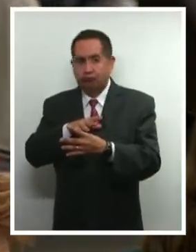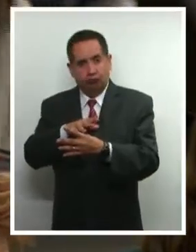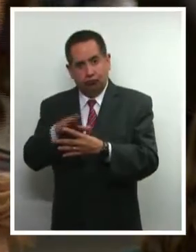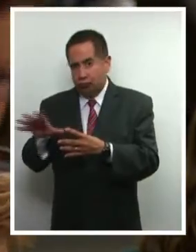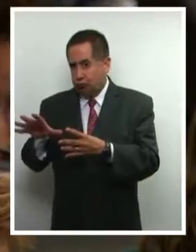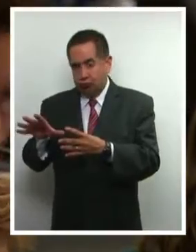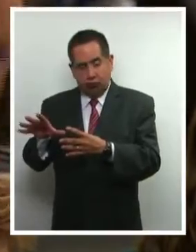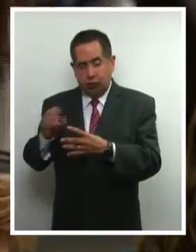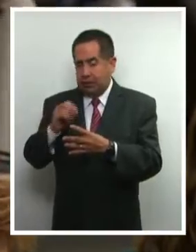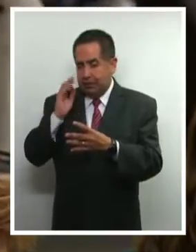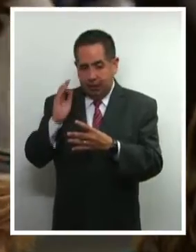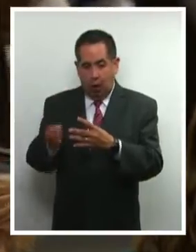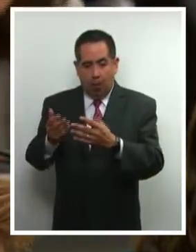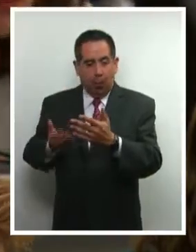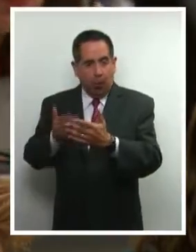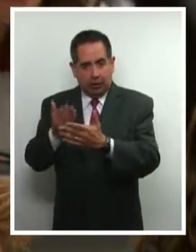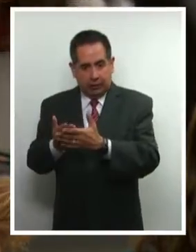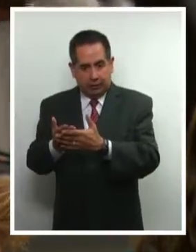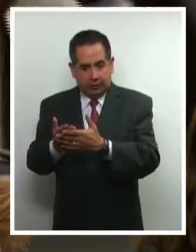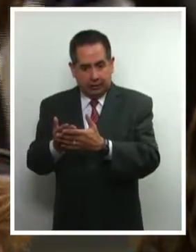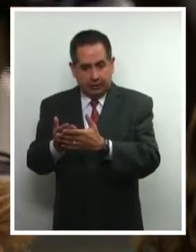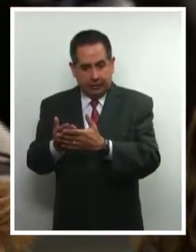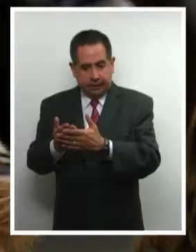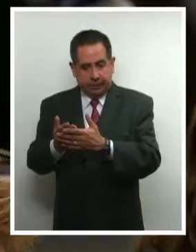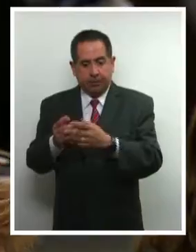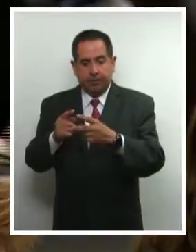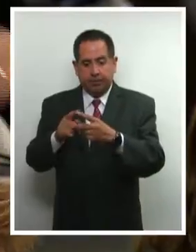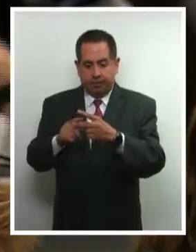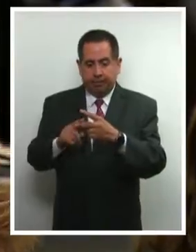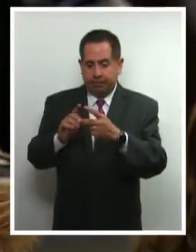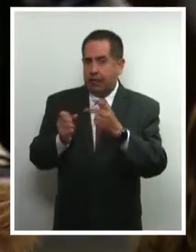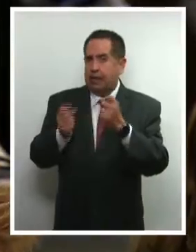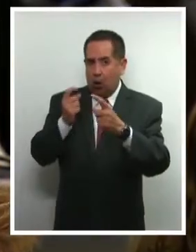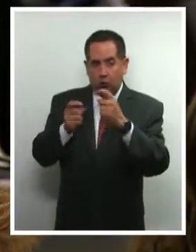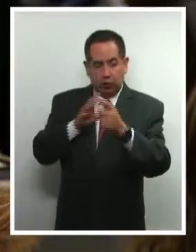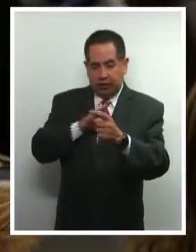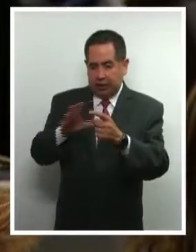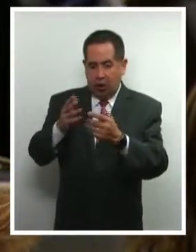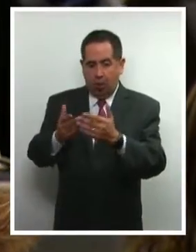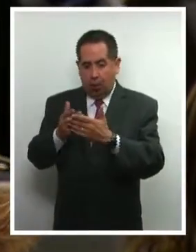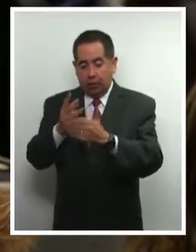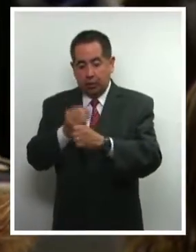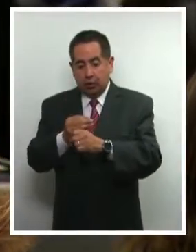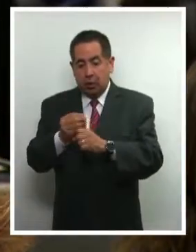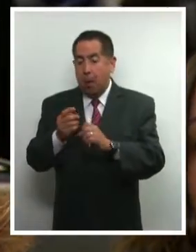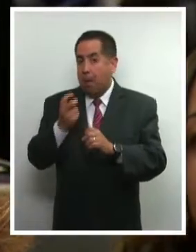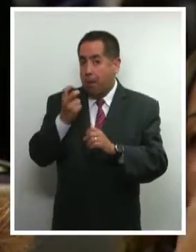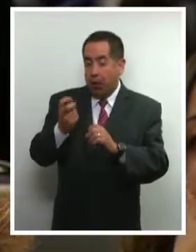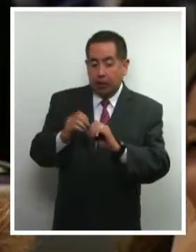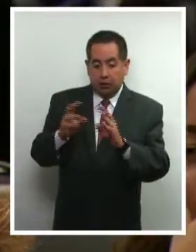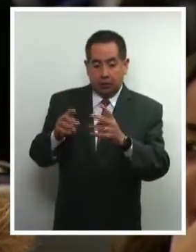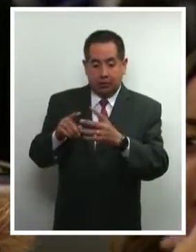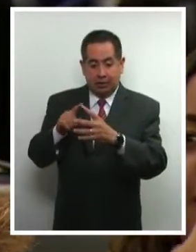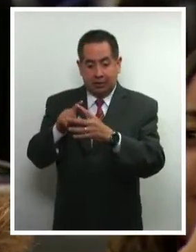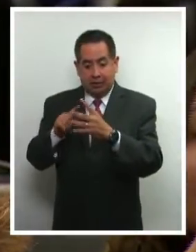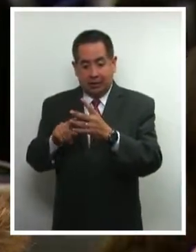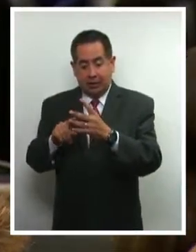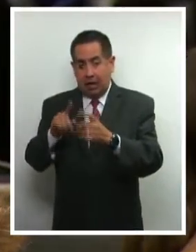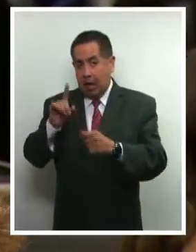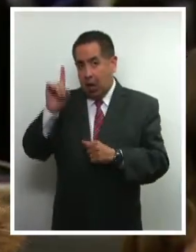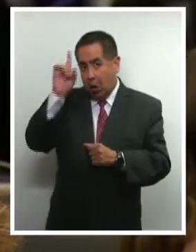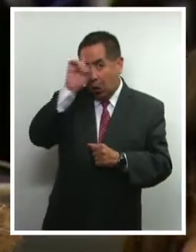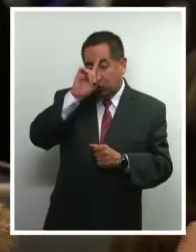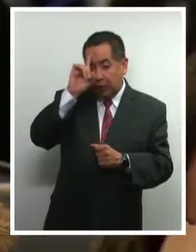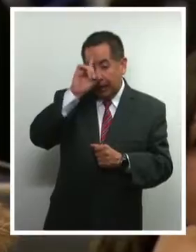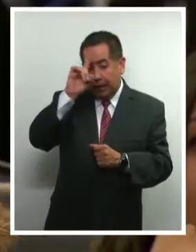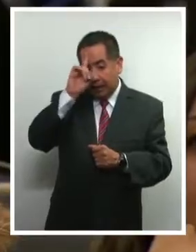las propuestas. Se rechazaron las propuestas. Por lo tanto, la sugerencia que